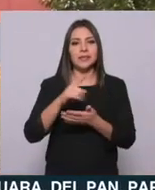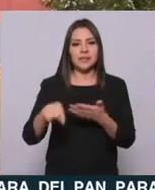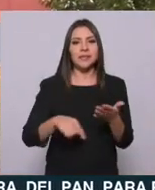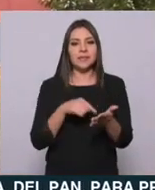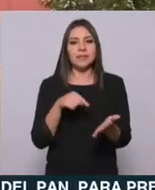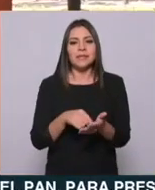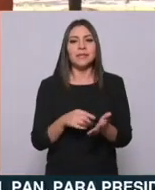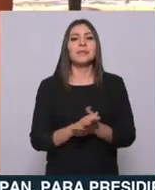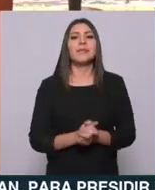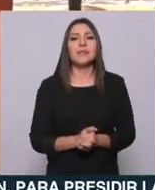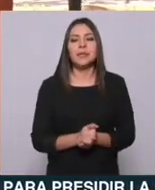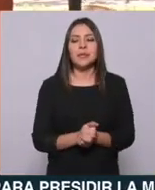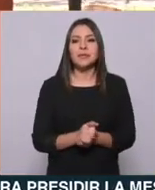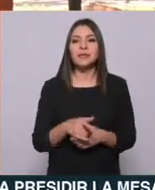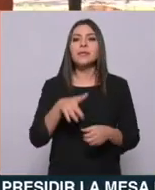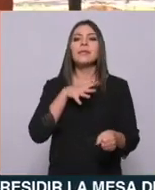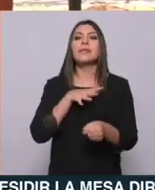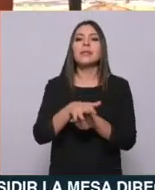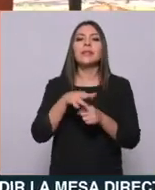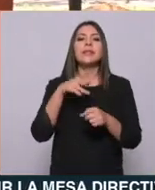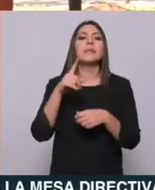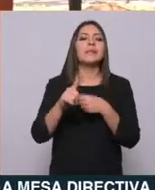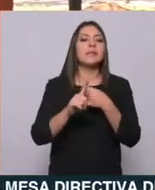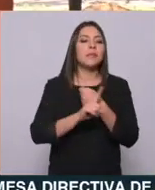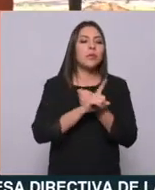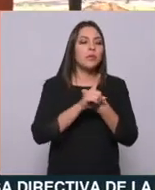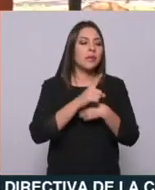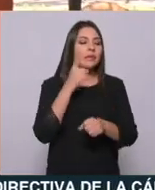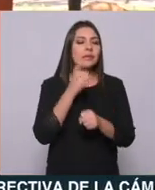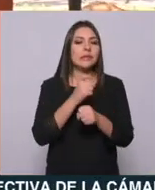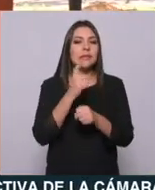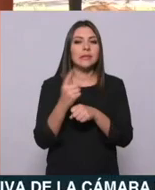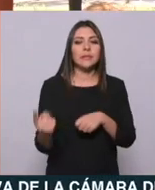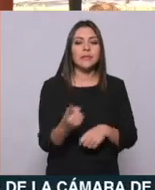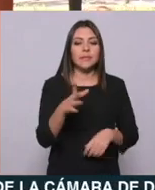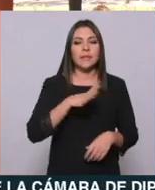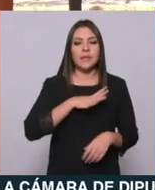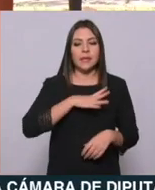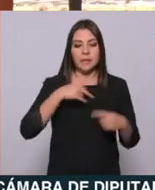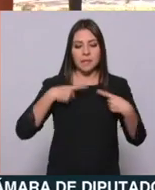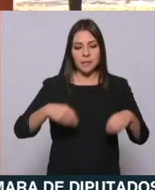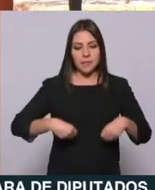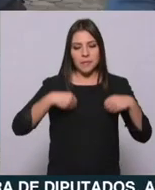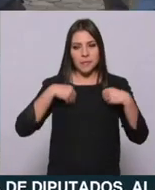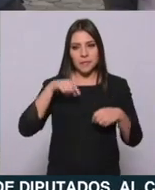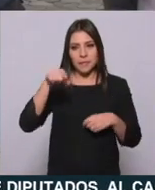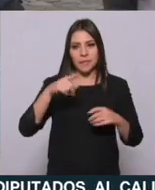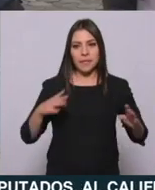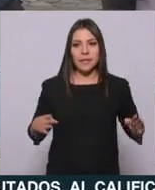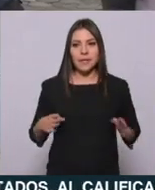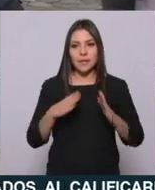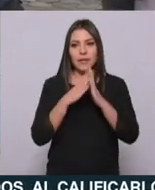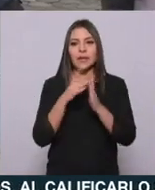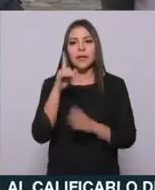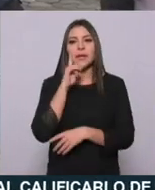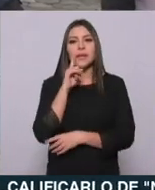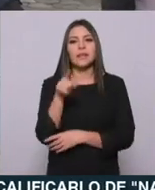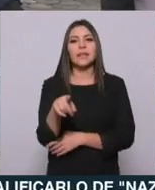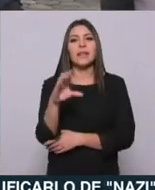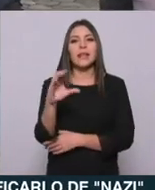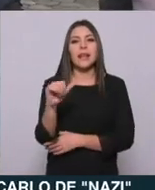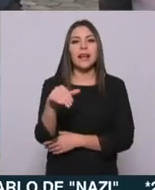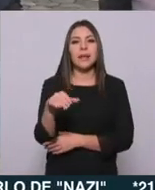Pero, ¿cuáles son los principales retos y problemáticas que enfrentan los habitantes de esta unidad habitacional? Doña Camelia de Jesús,